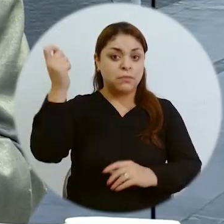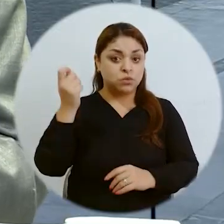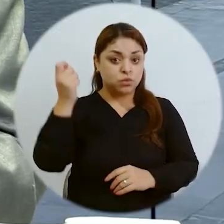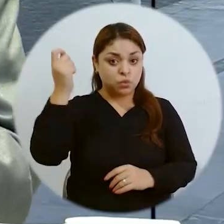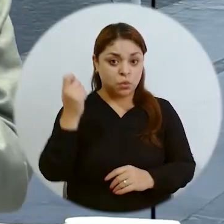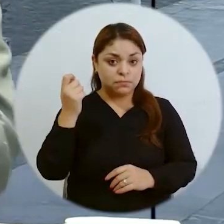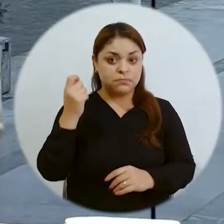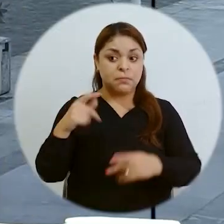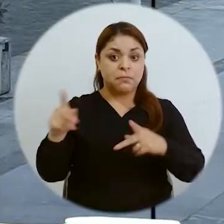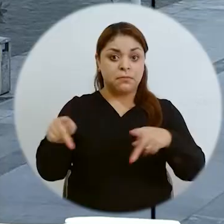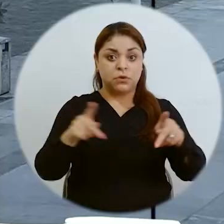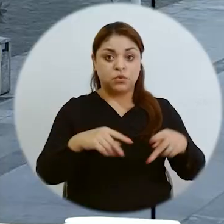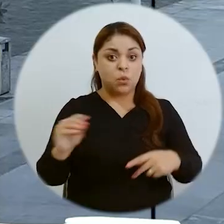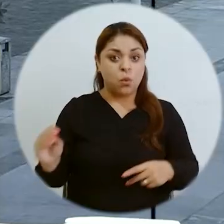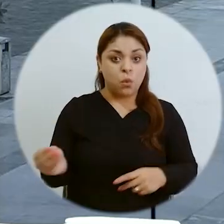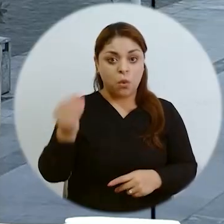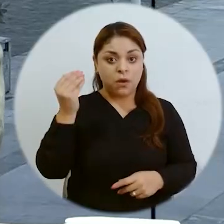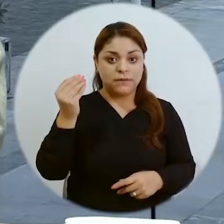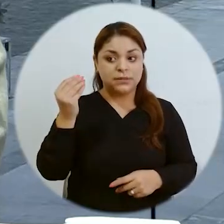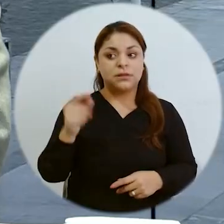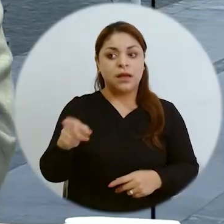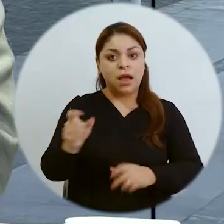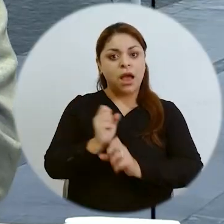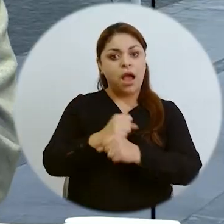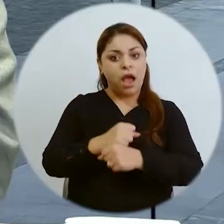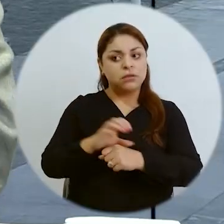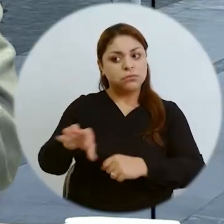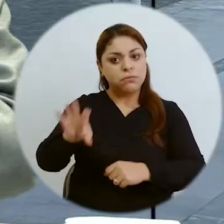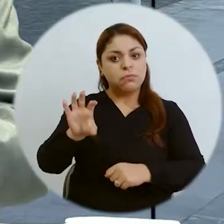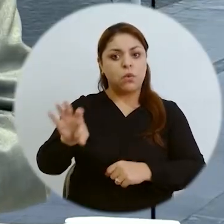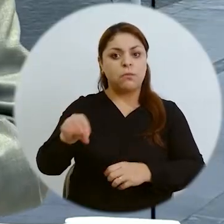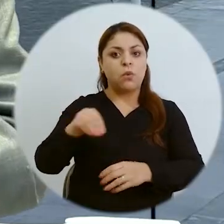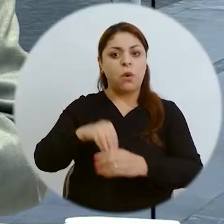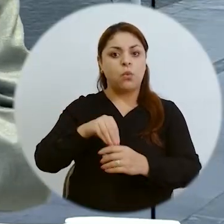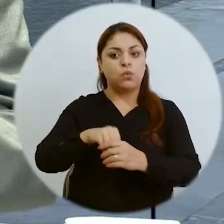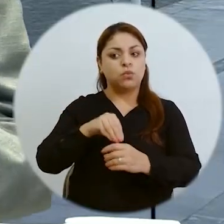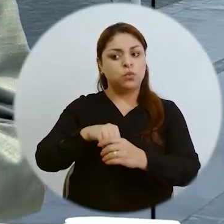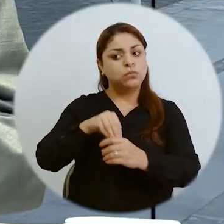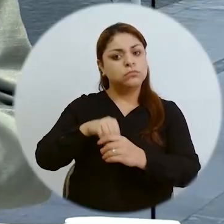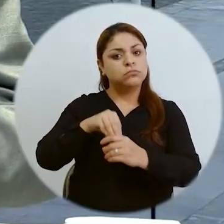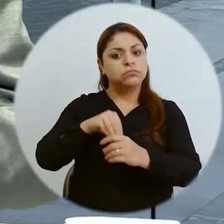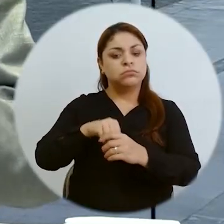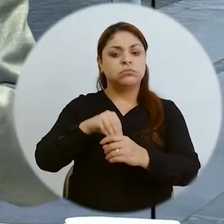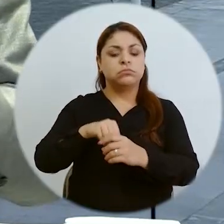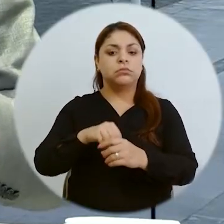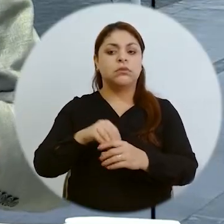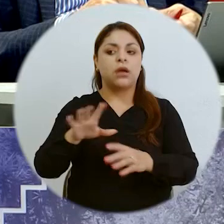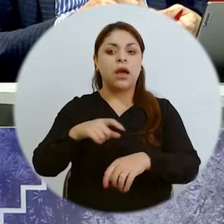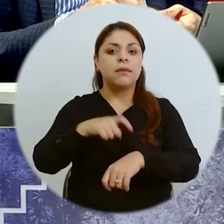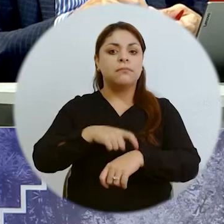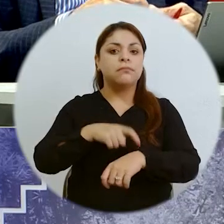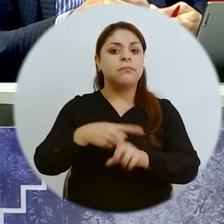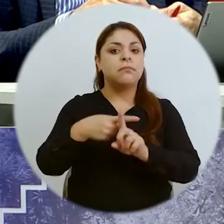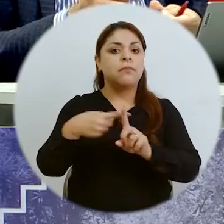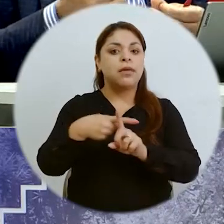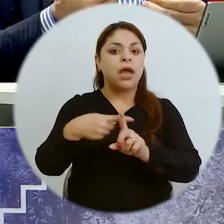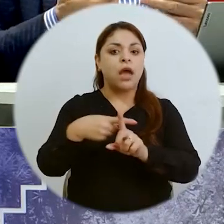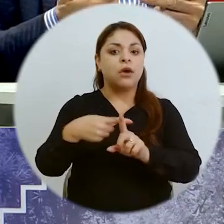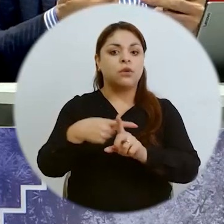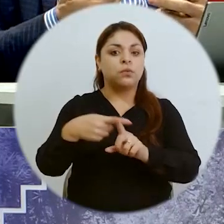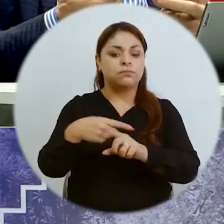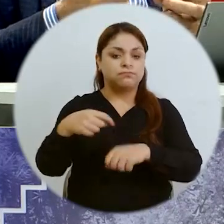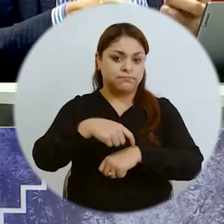ese llamémoslo así, como ese colchón ante una eventualidad, e inclusive ahora también me